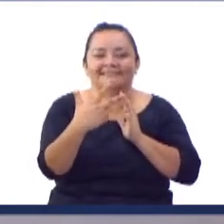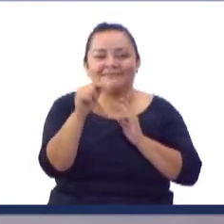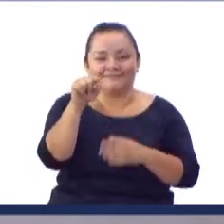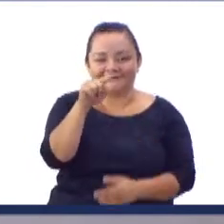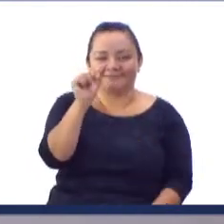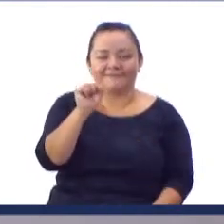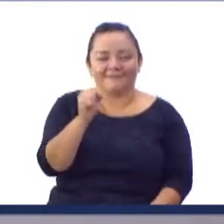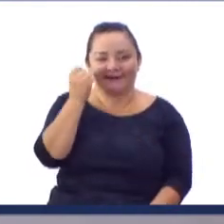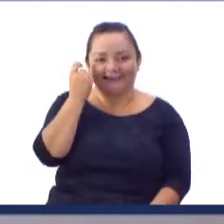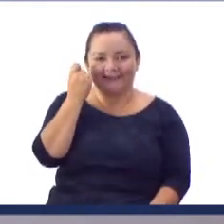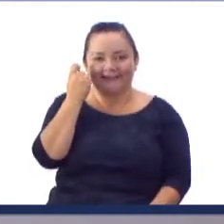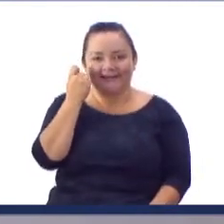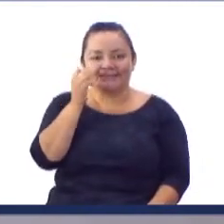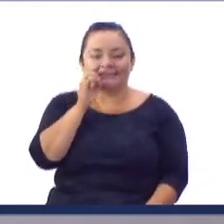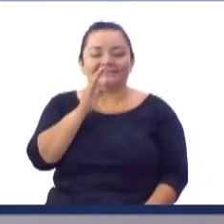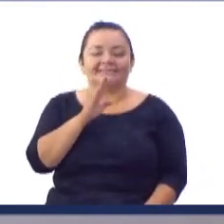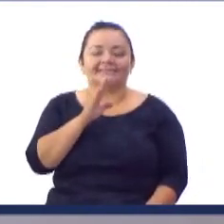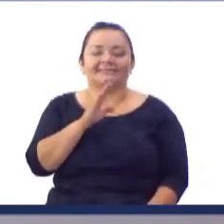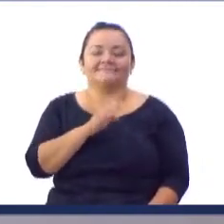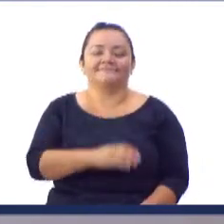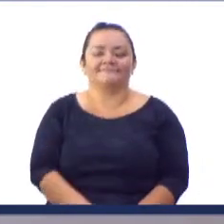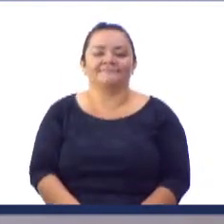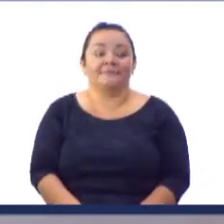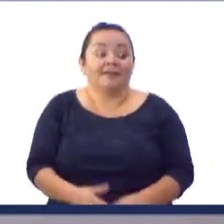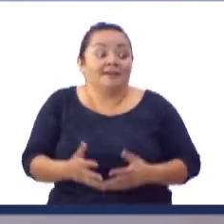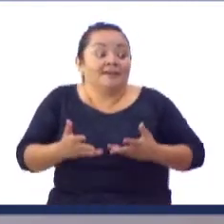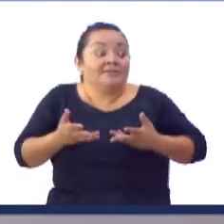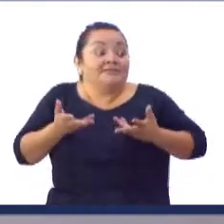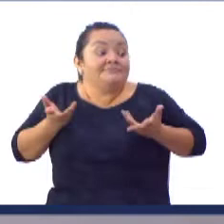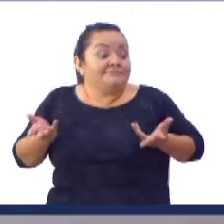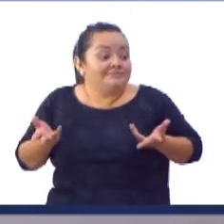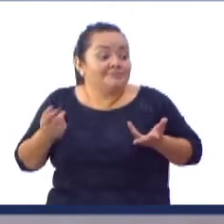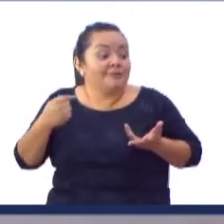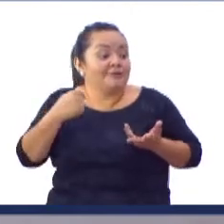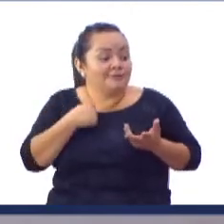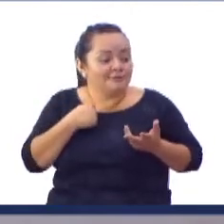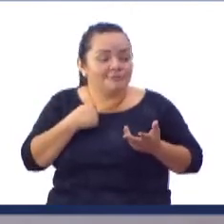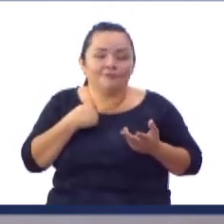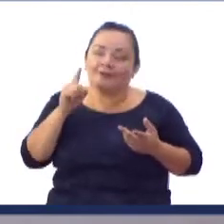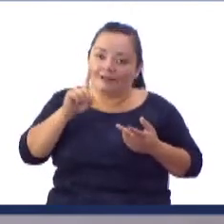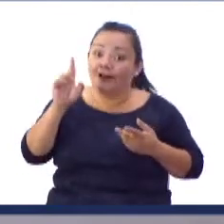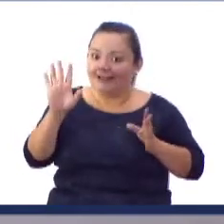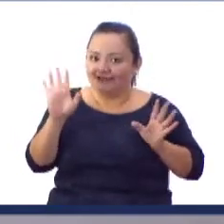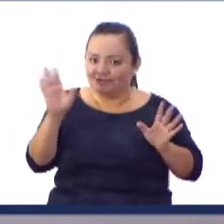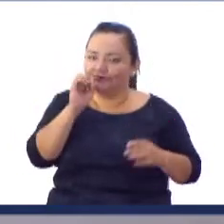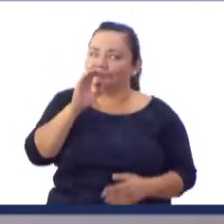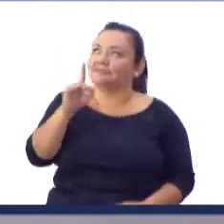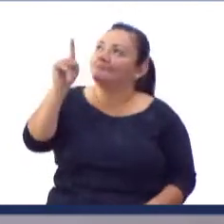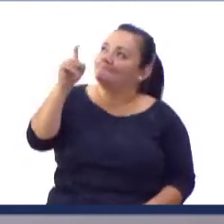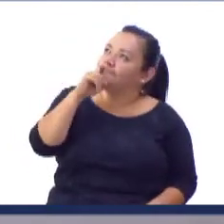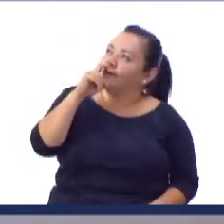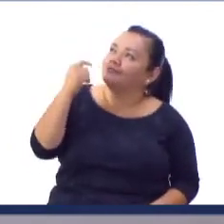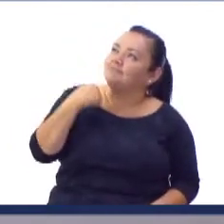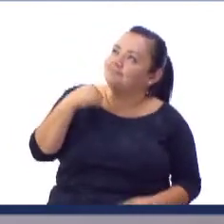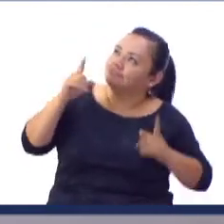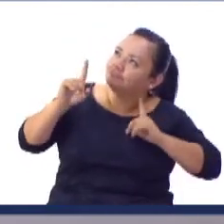que pueda entender un poquito este versículo porque dice pero ahora yo voy a ti dice padre